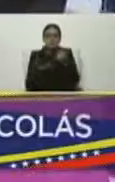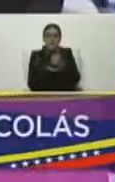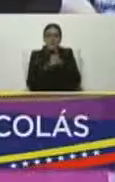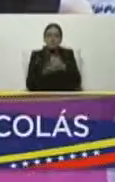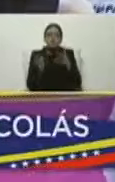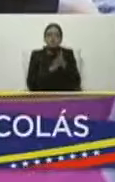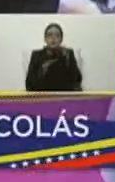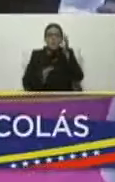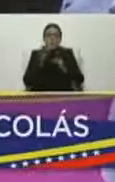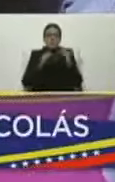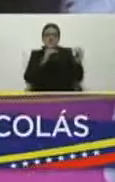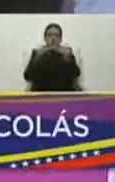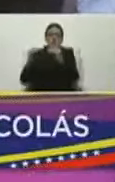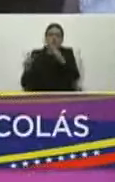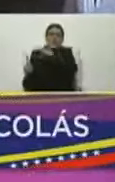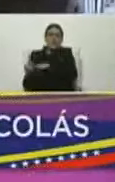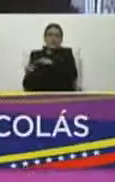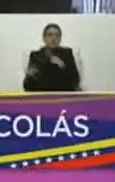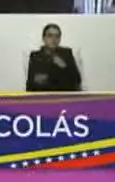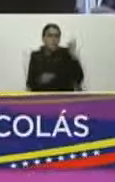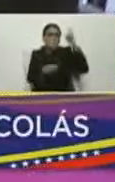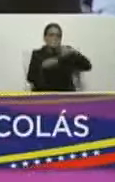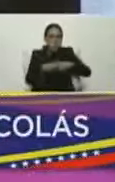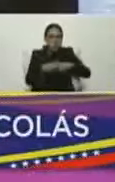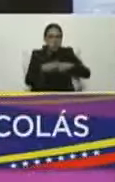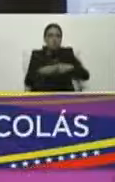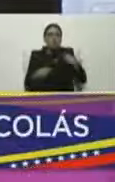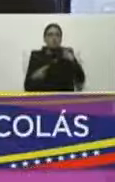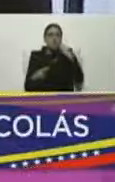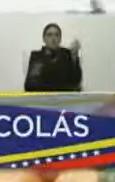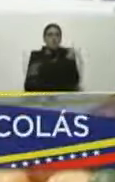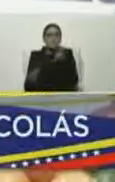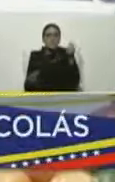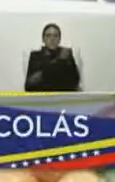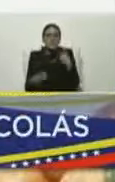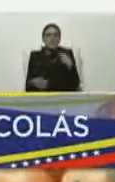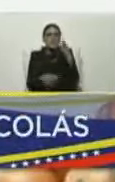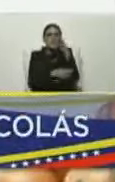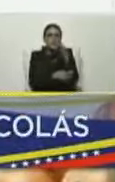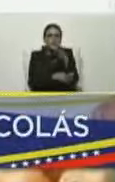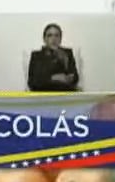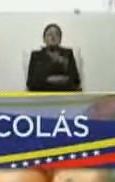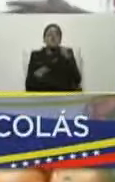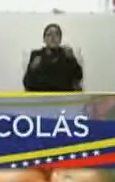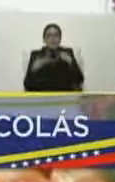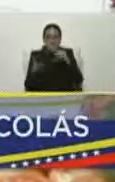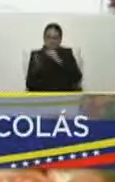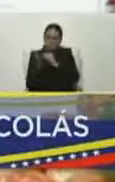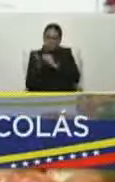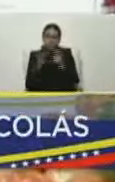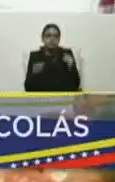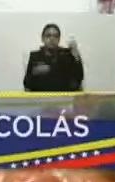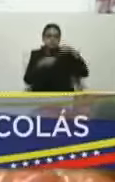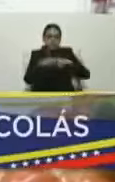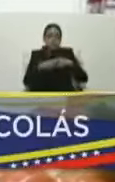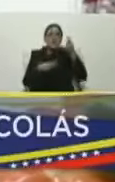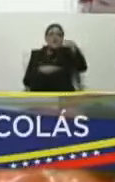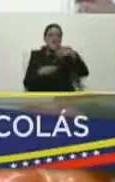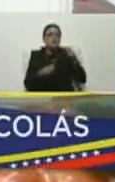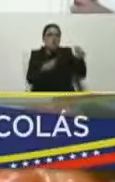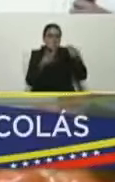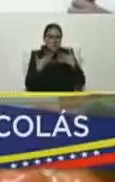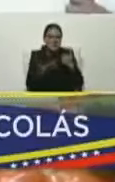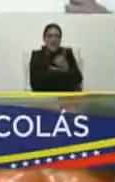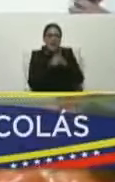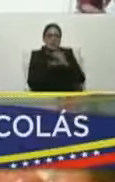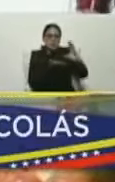social, enseguida yo, bueno, me percaté, me puse pilas y fui censado y fui adjudicado pues con el